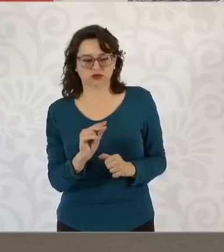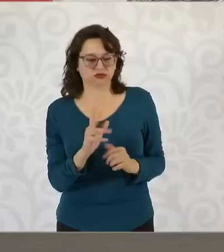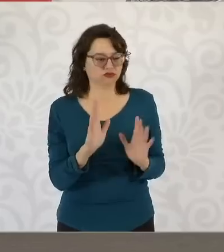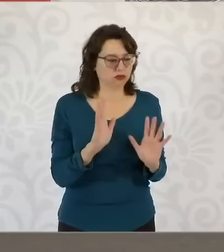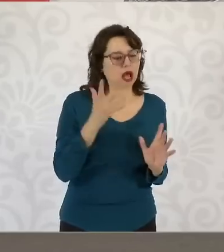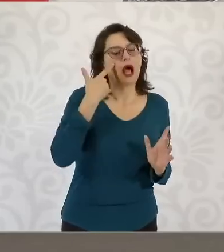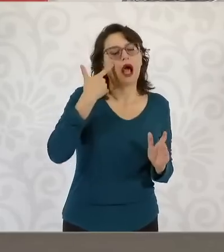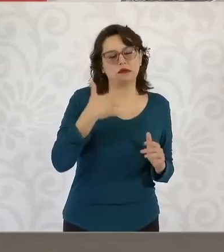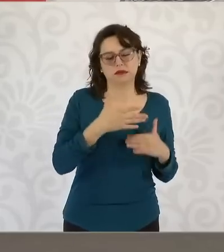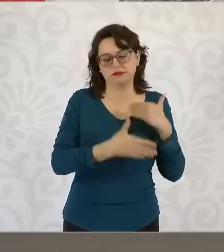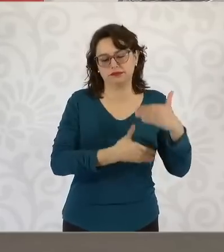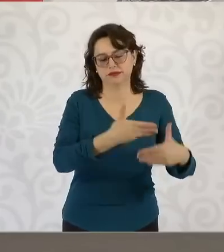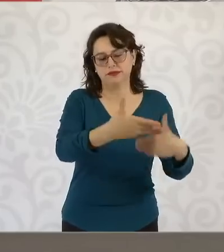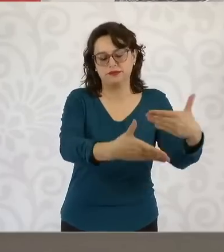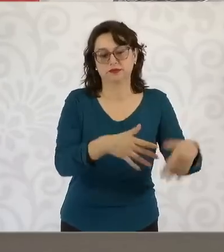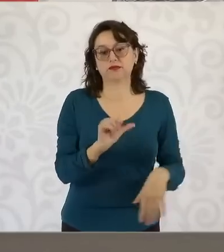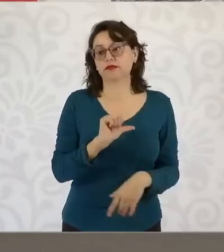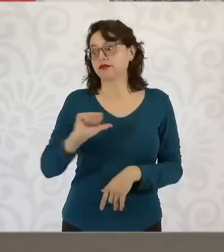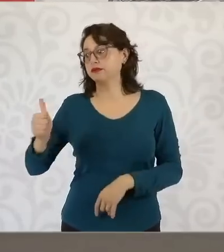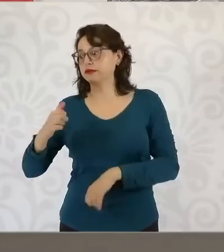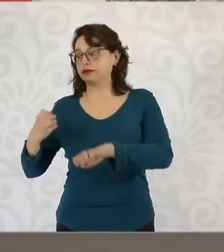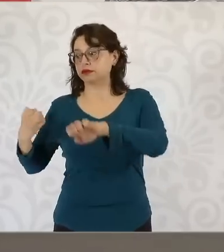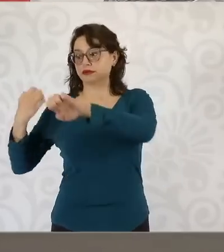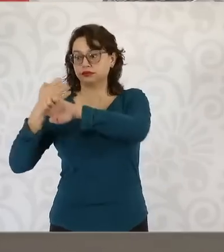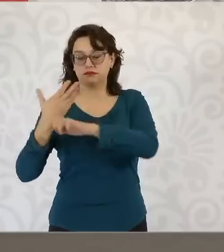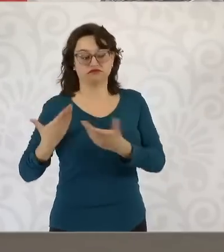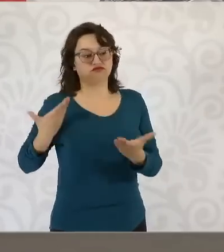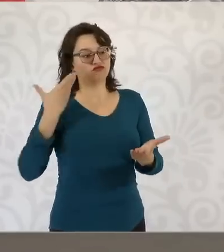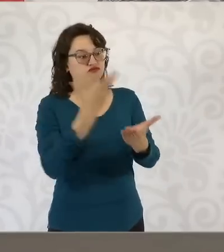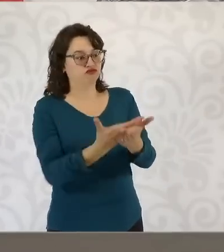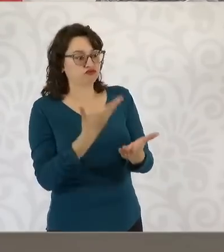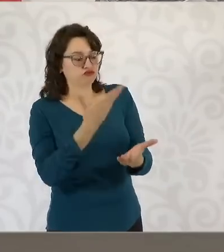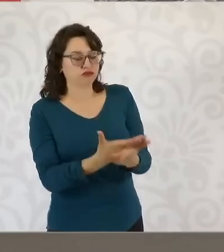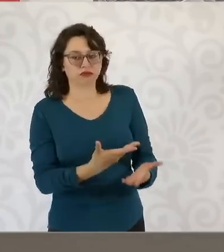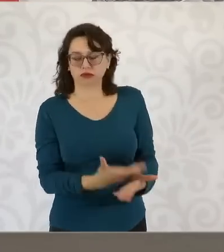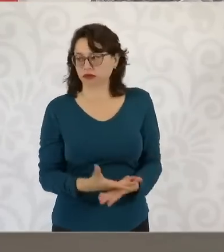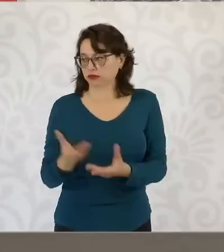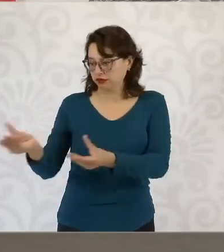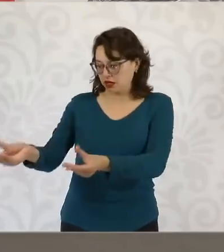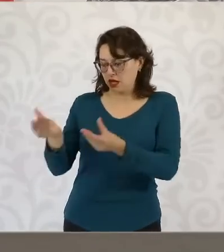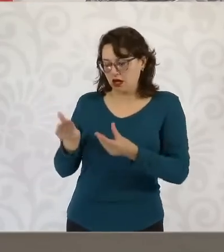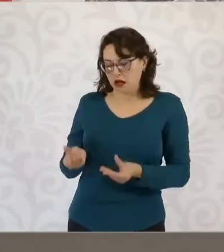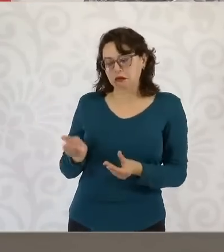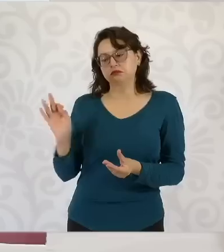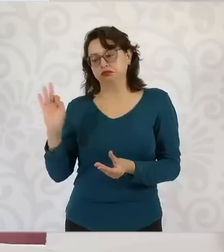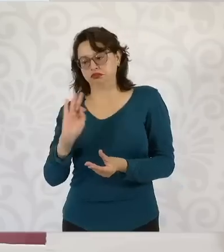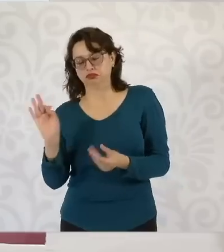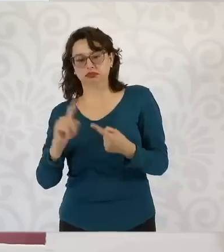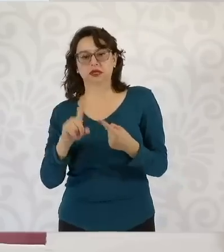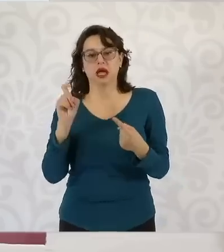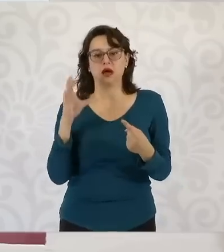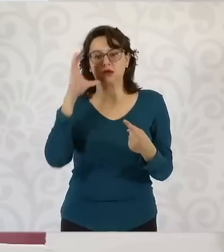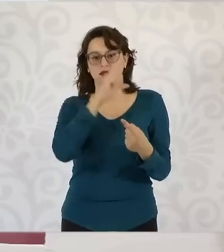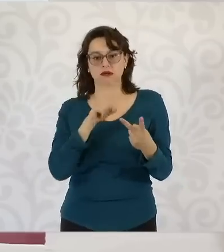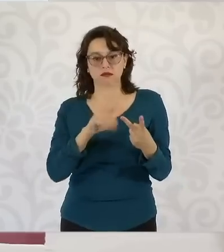nos pidió la presidenta Sheinbaum que debemos considerar en las próximas semanas y meses, que son Aguascalientes, Baja